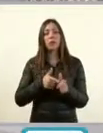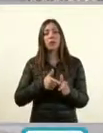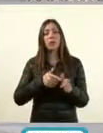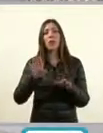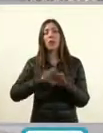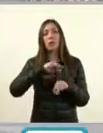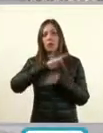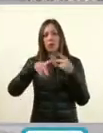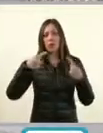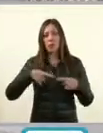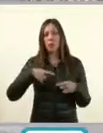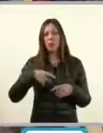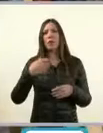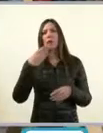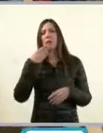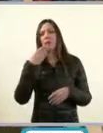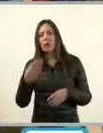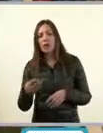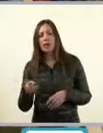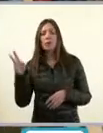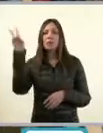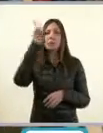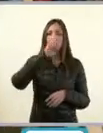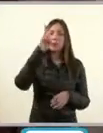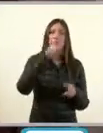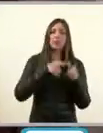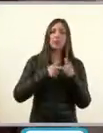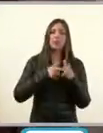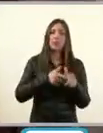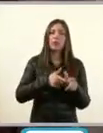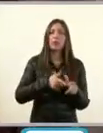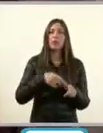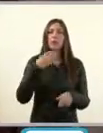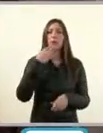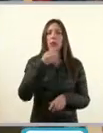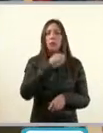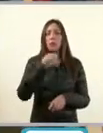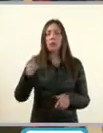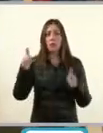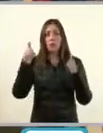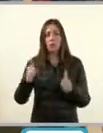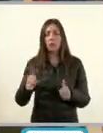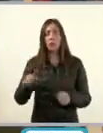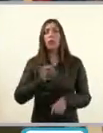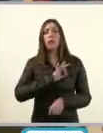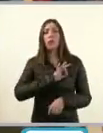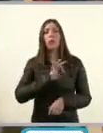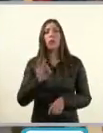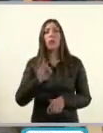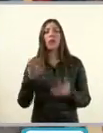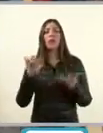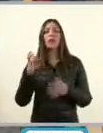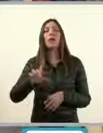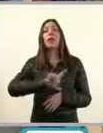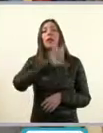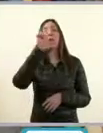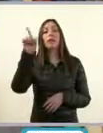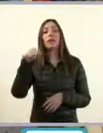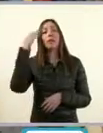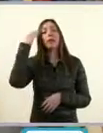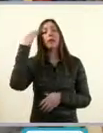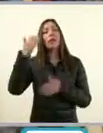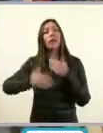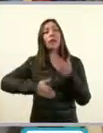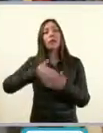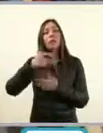pública, pacífica, continua y de buena fe, entonces puedes aspirar a que después de que ha transcurrido